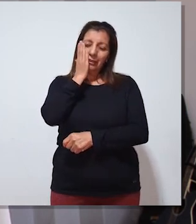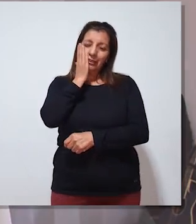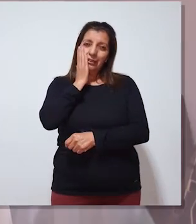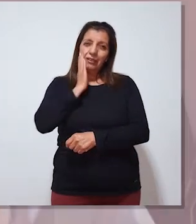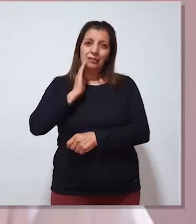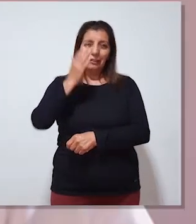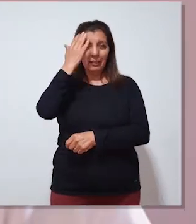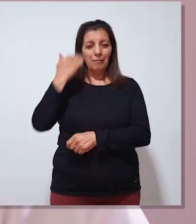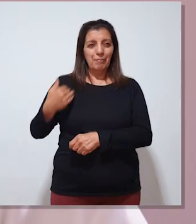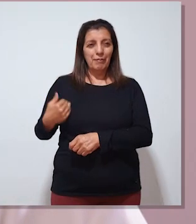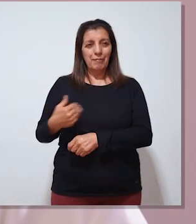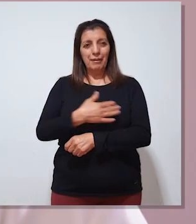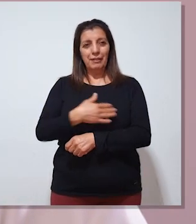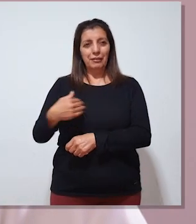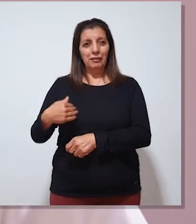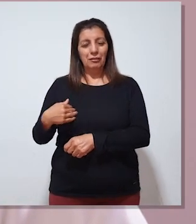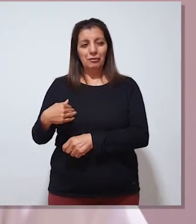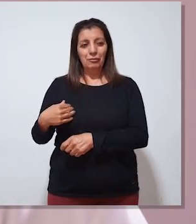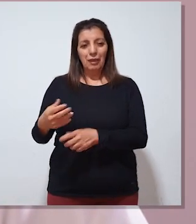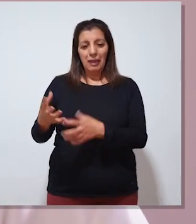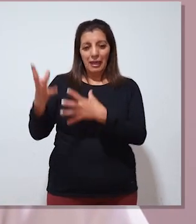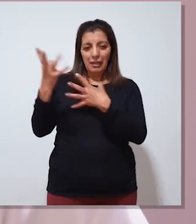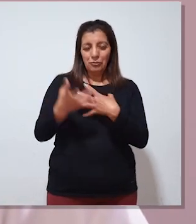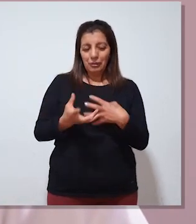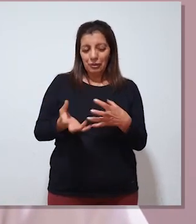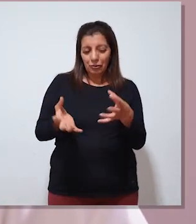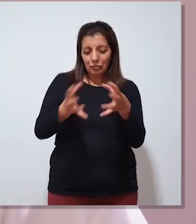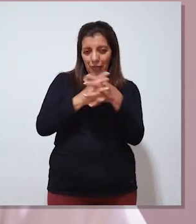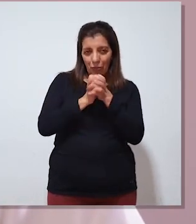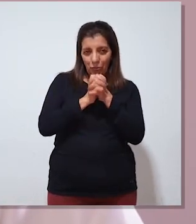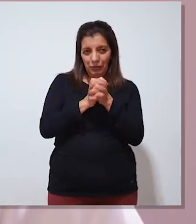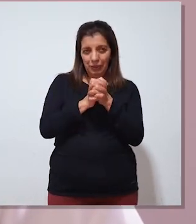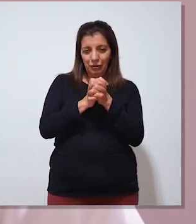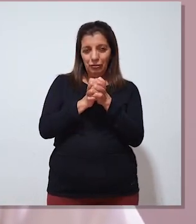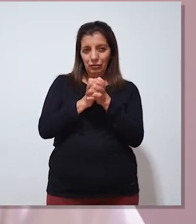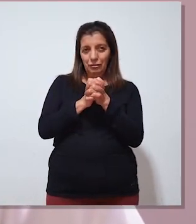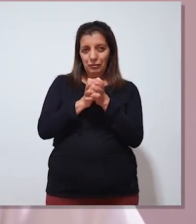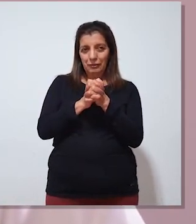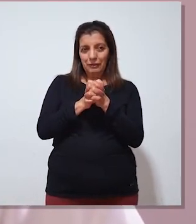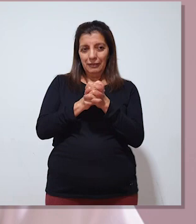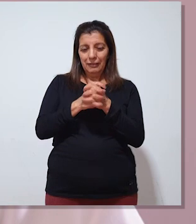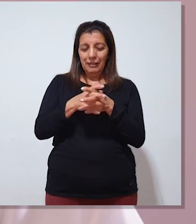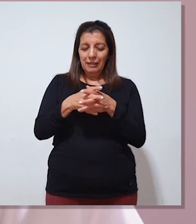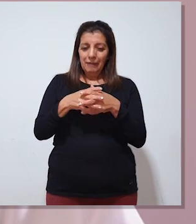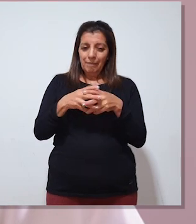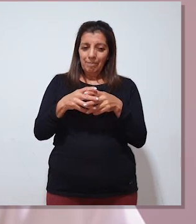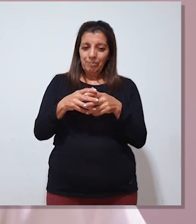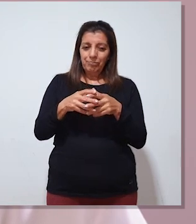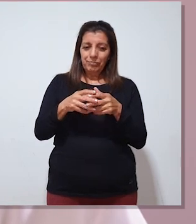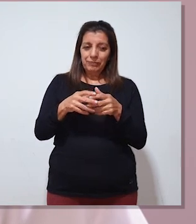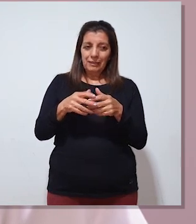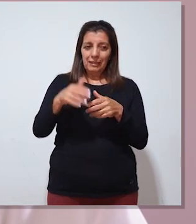comunión. Nuestra Señora del Rosario, con el ángel Gabriel, escucha